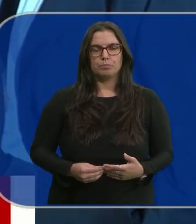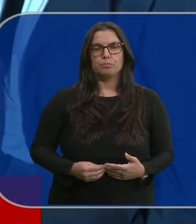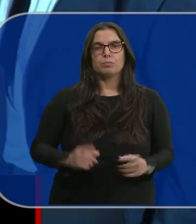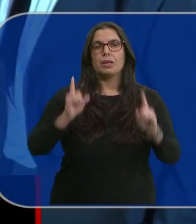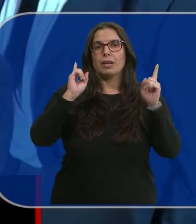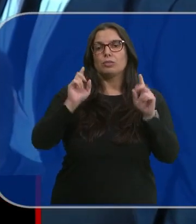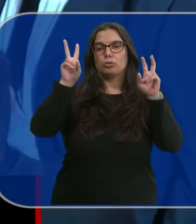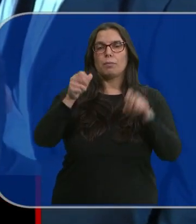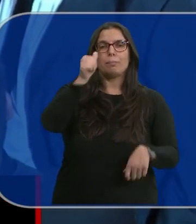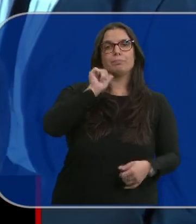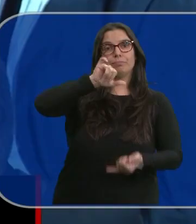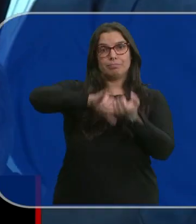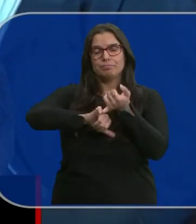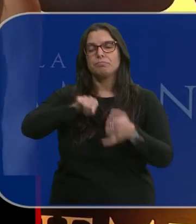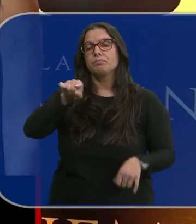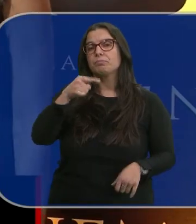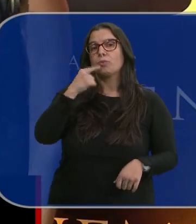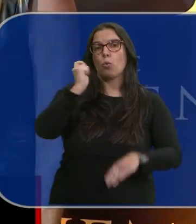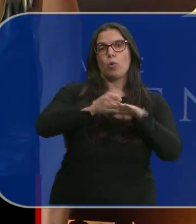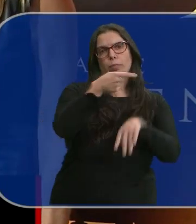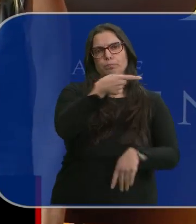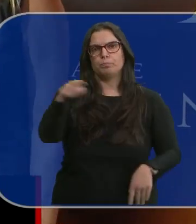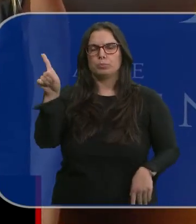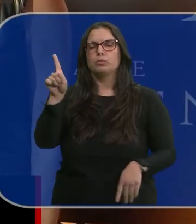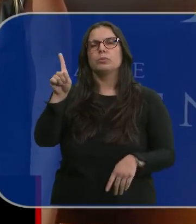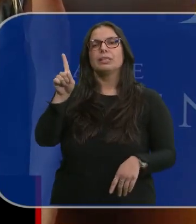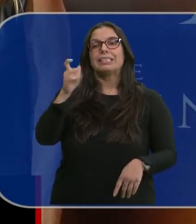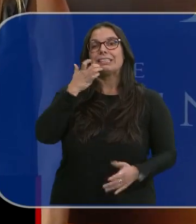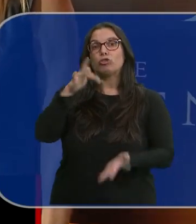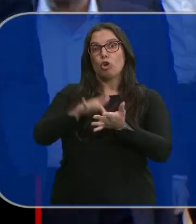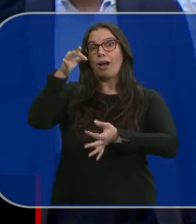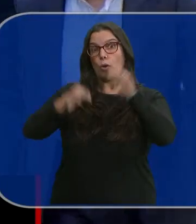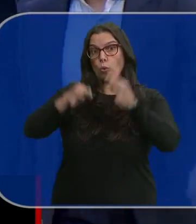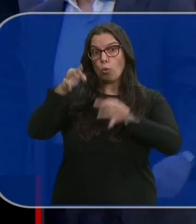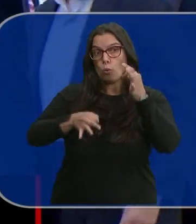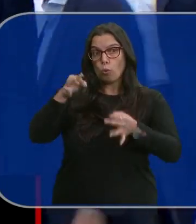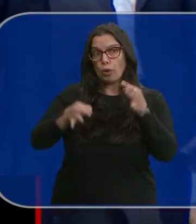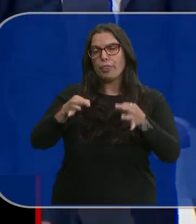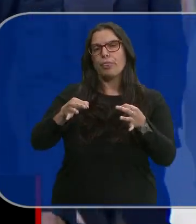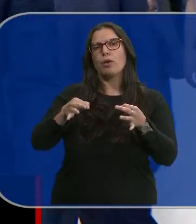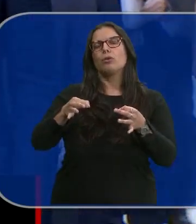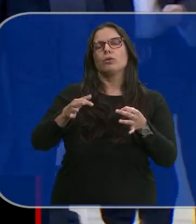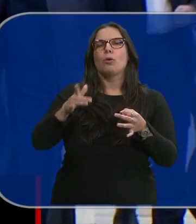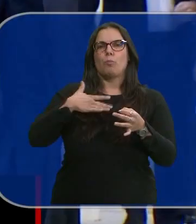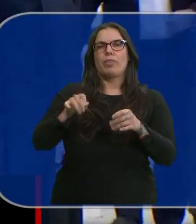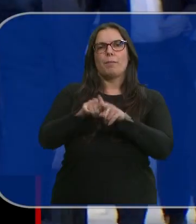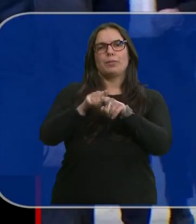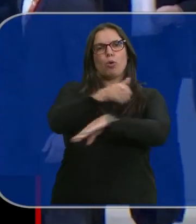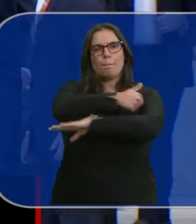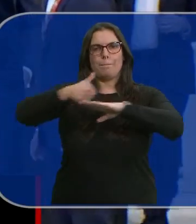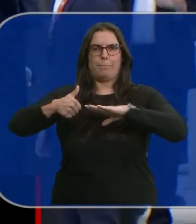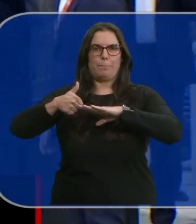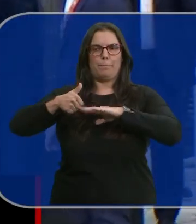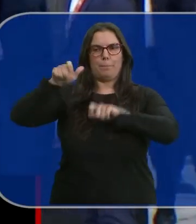Novedades en el caso Begoña Gómez. El juez Peinado enviará a la mujer del presidente del Gobierno a un juicio por malversación con jurado popular. El PP